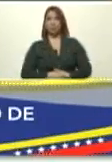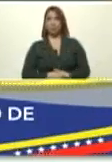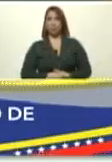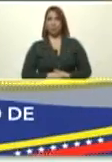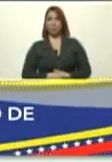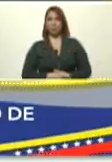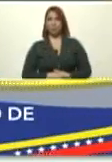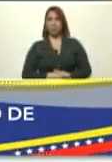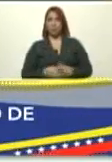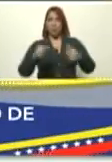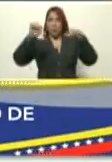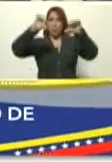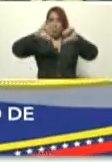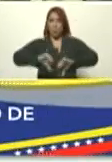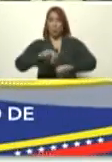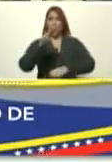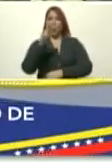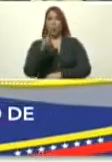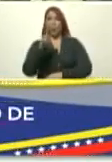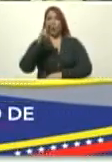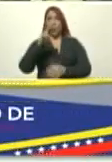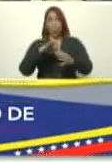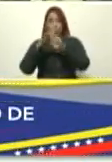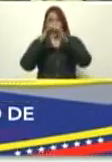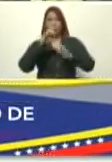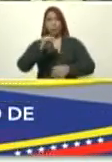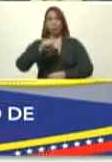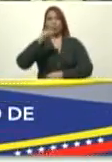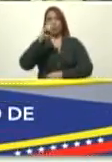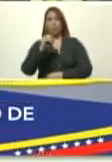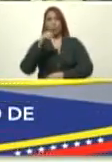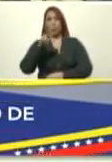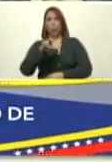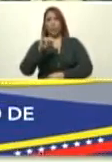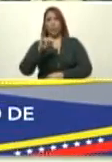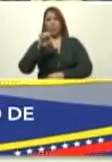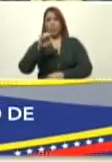A la caída de la Unión Soviética hace 30 años,